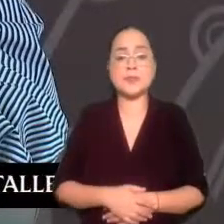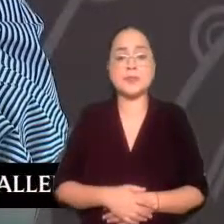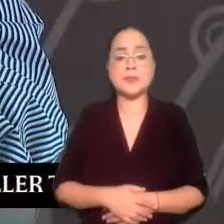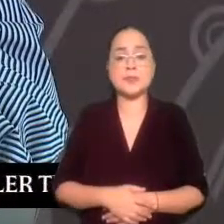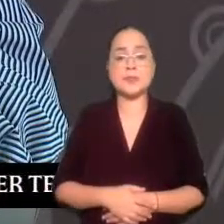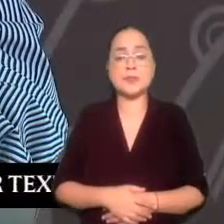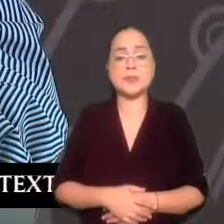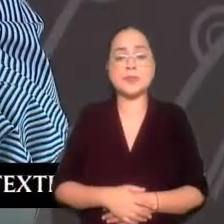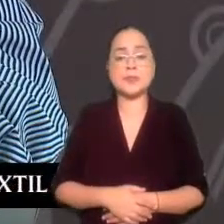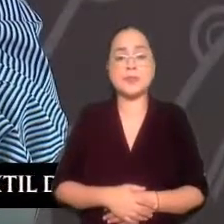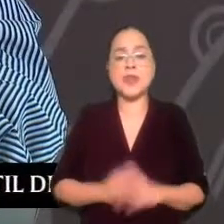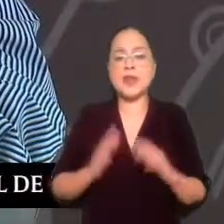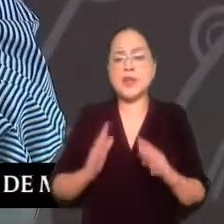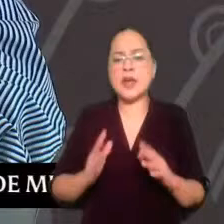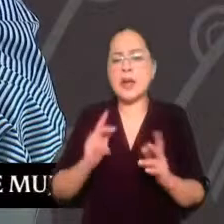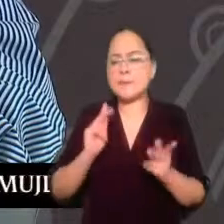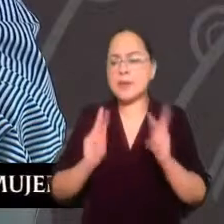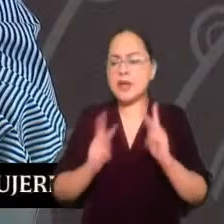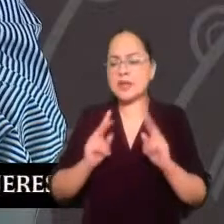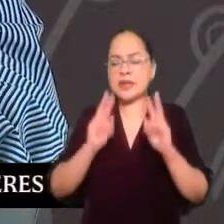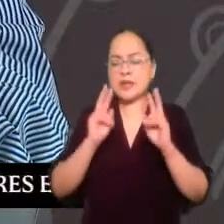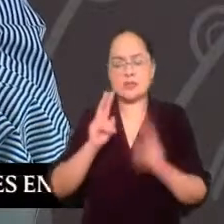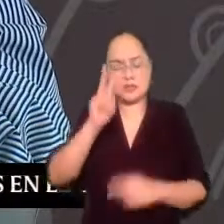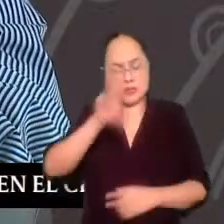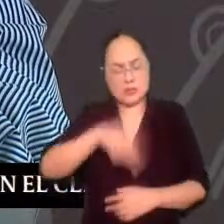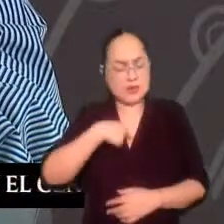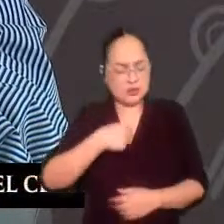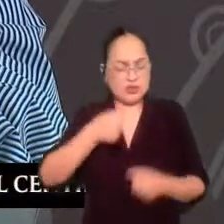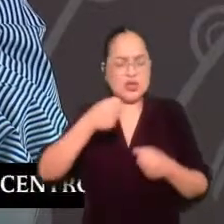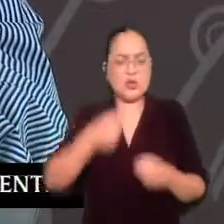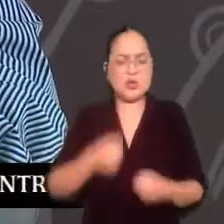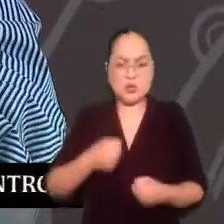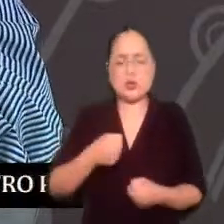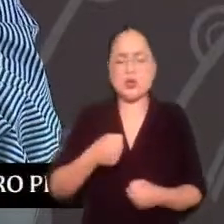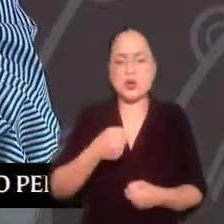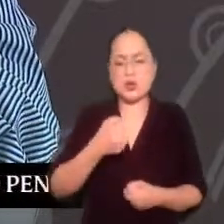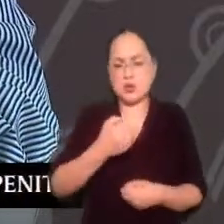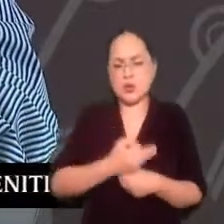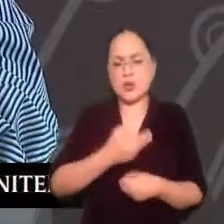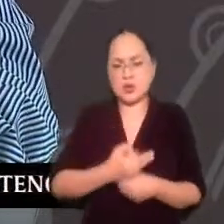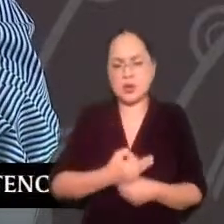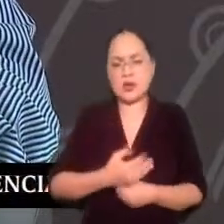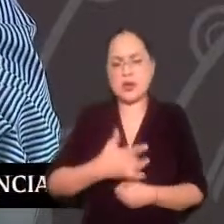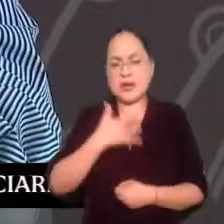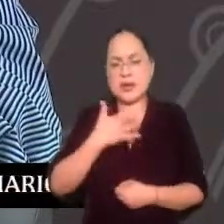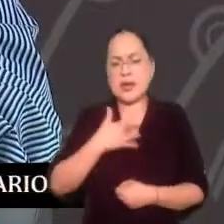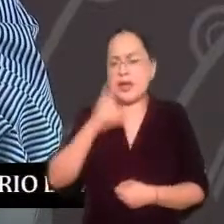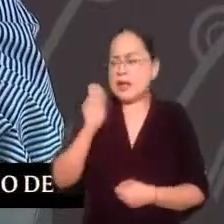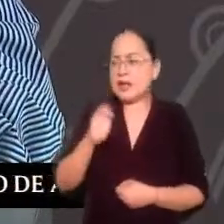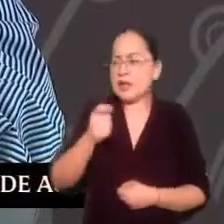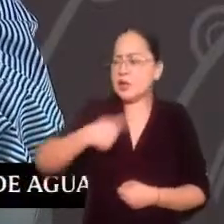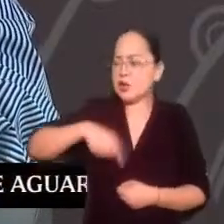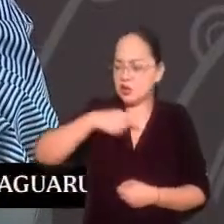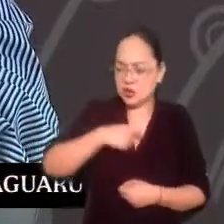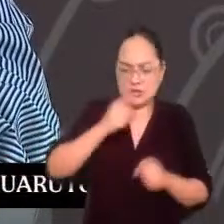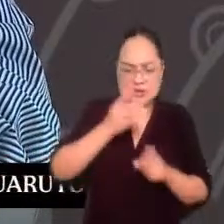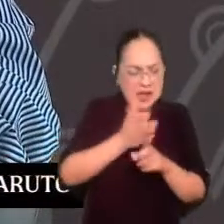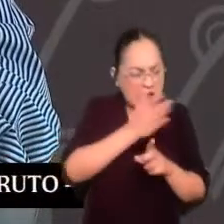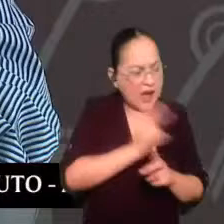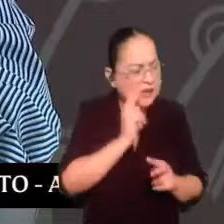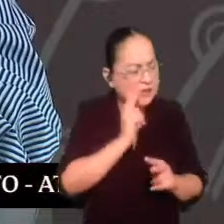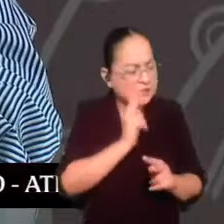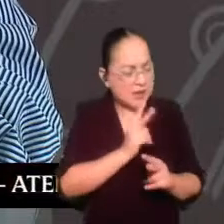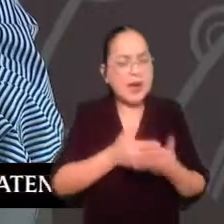con la firmeza que supone estar obrando en consecuencia, ¿no? Ya lo estamos viendo. Entonces sí los vamos a